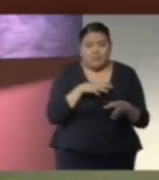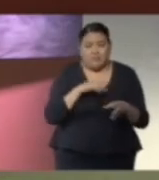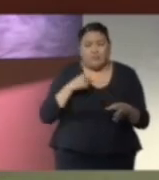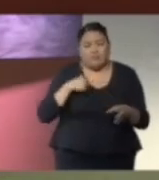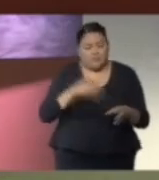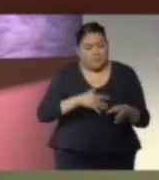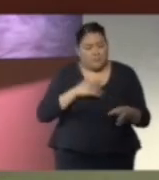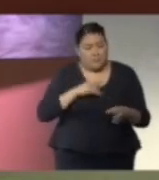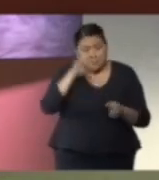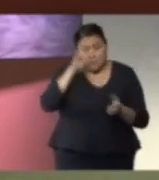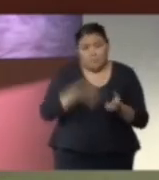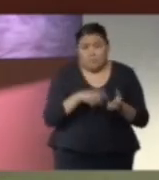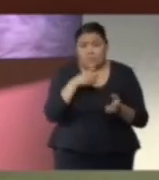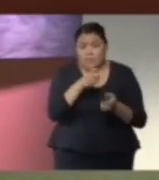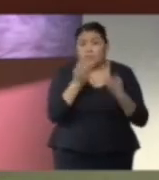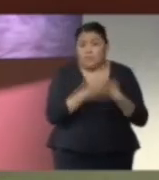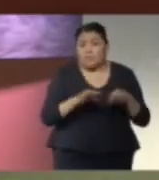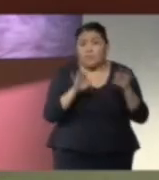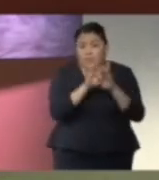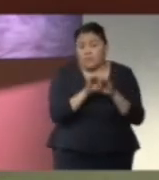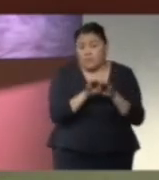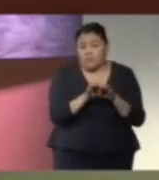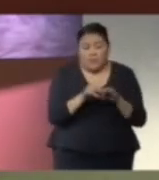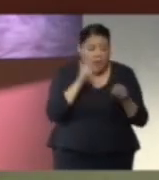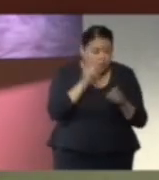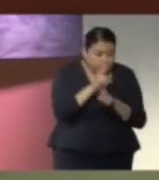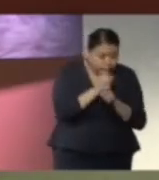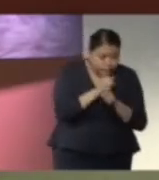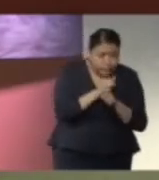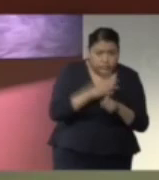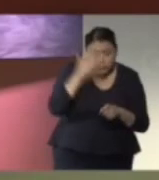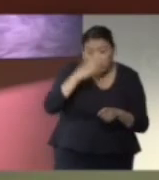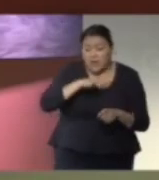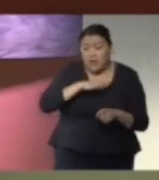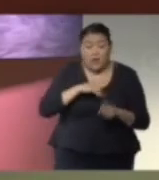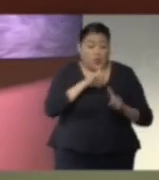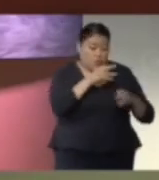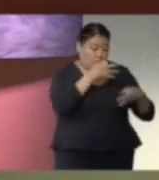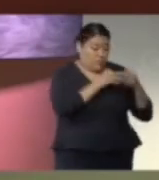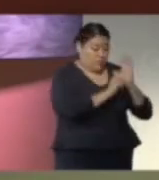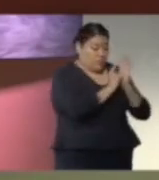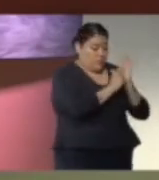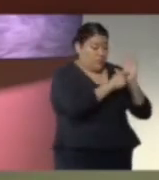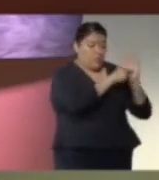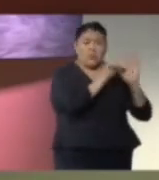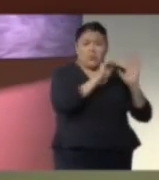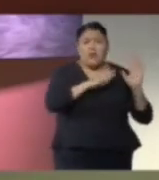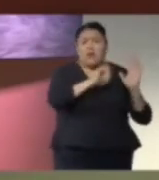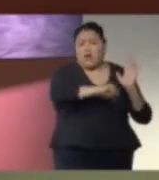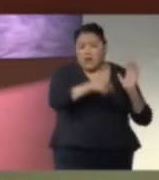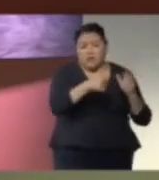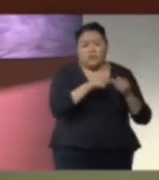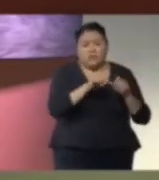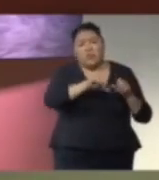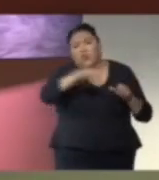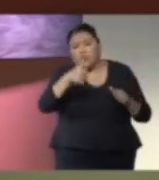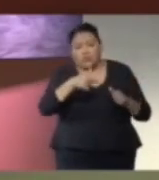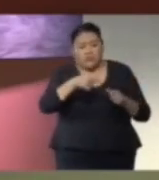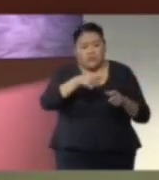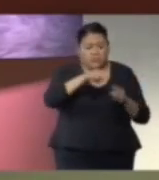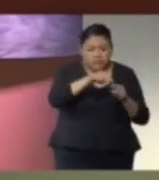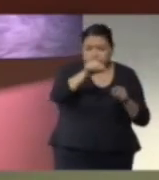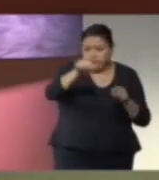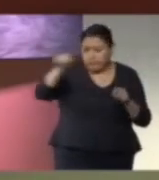eso es importante seguirlo, ¿no?, al menos entender que hay otras formas de hacer justicia y que son formas que están entrando